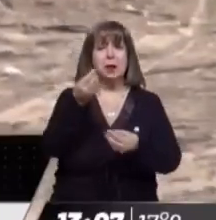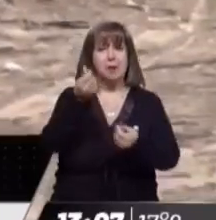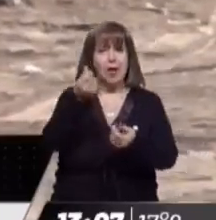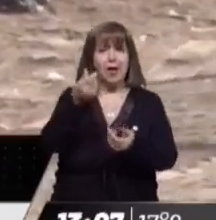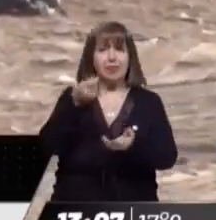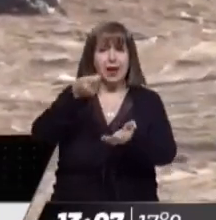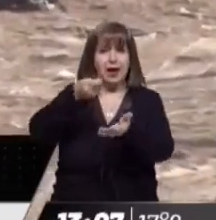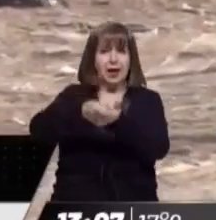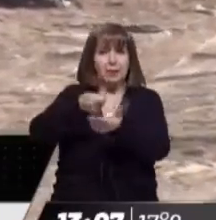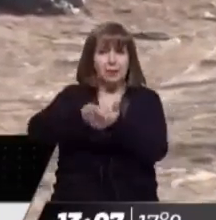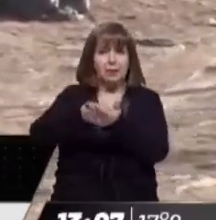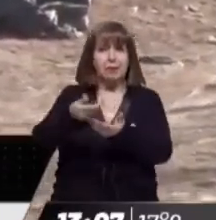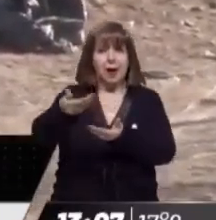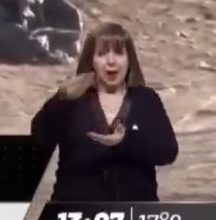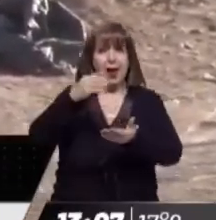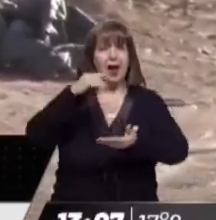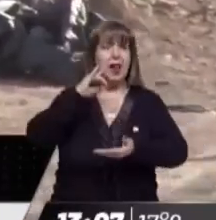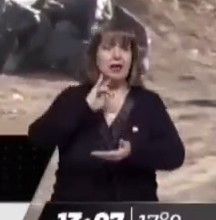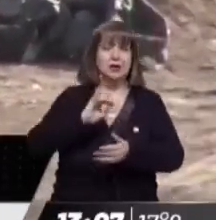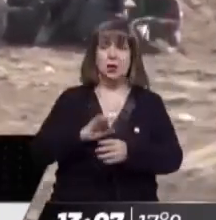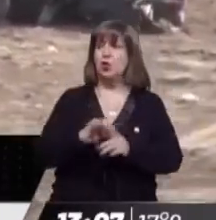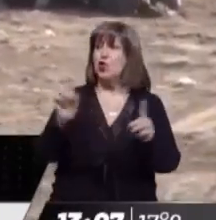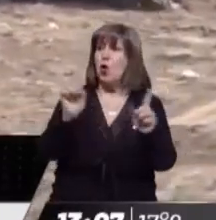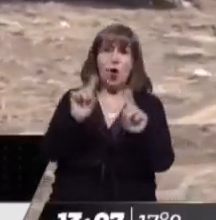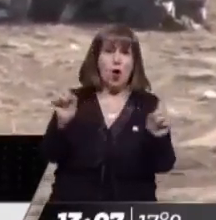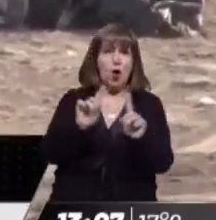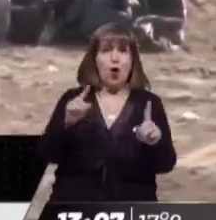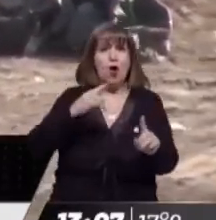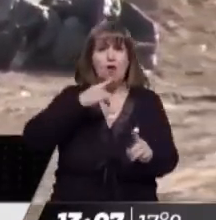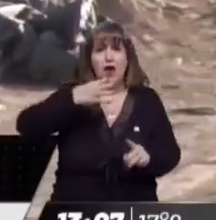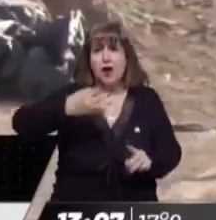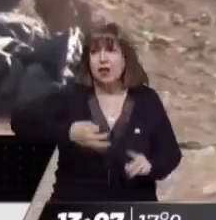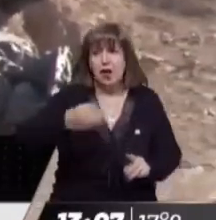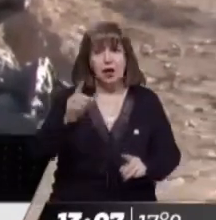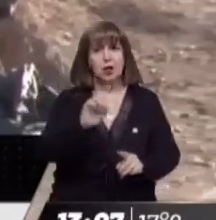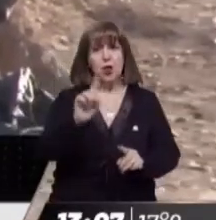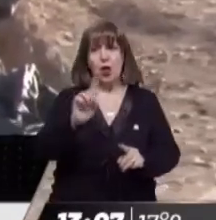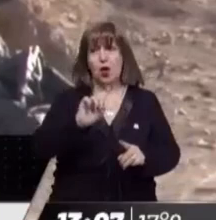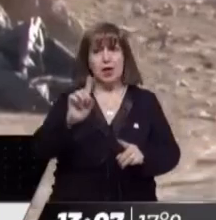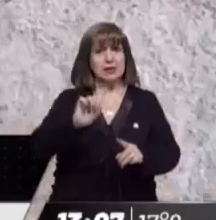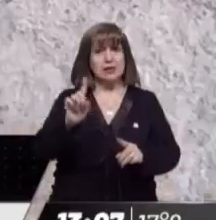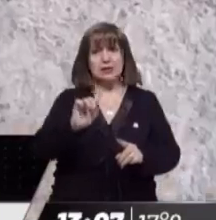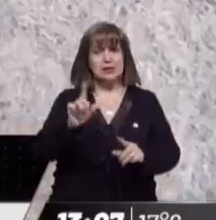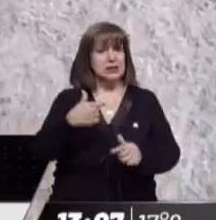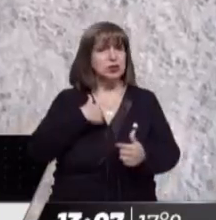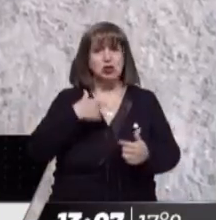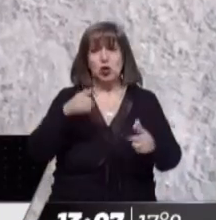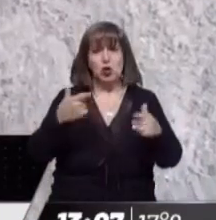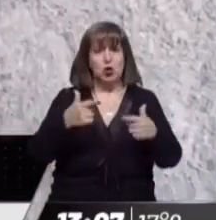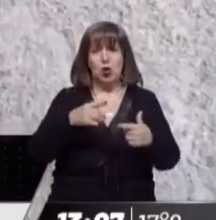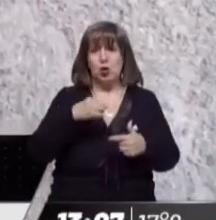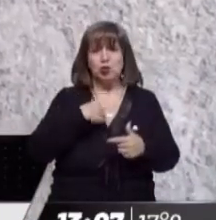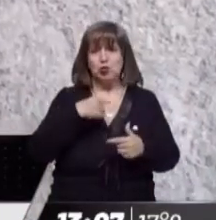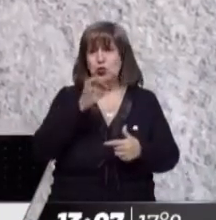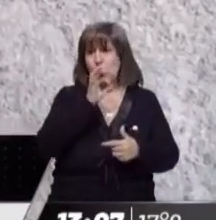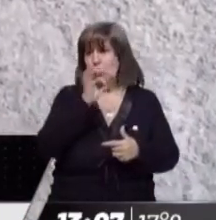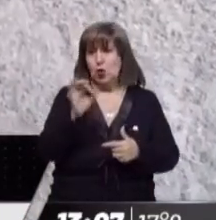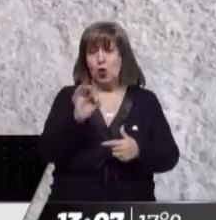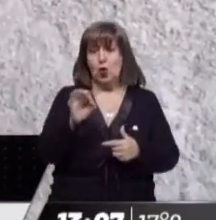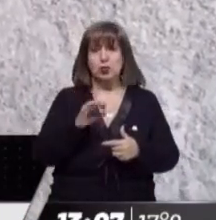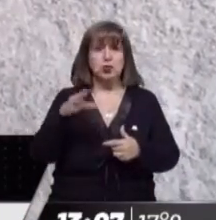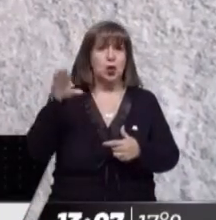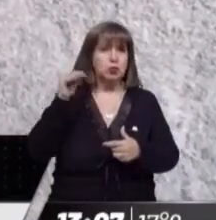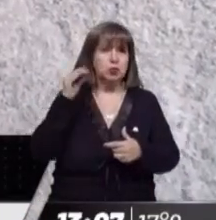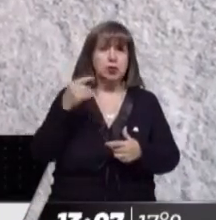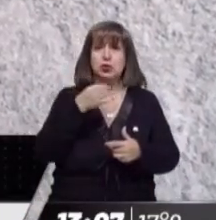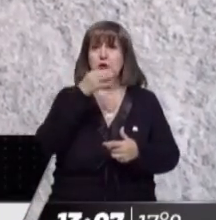todo mentira es algo que no sé por qué lo han informado de esa manera no mando yo audios menos